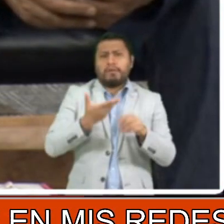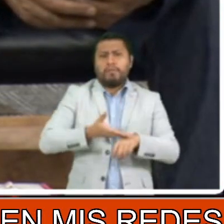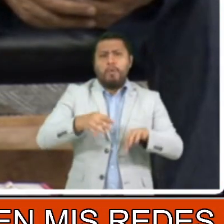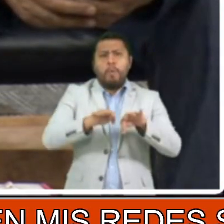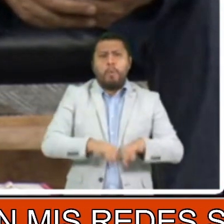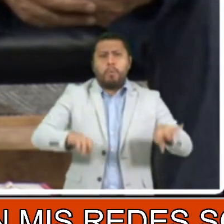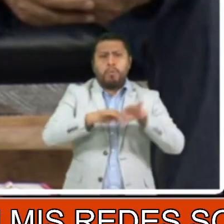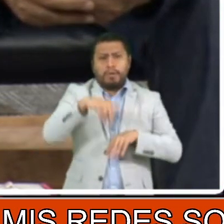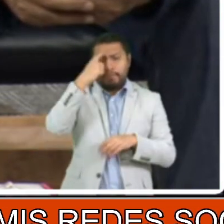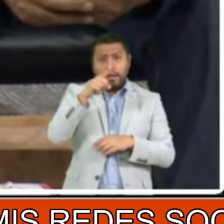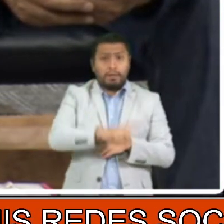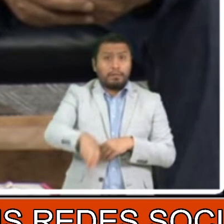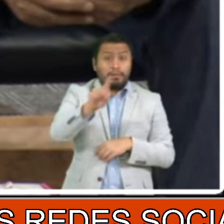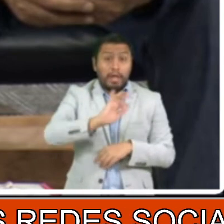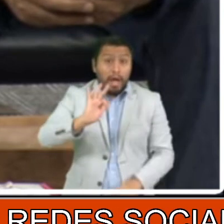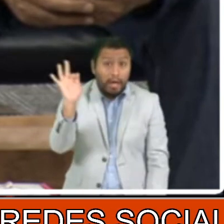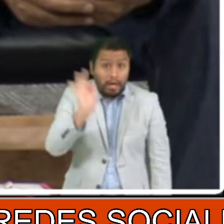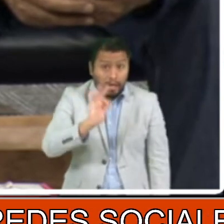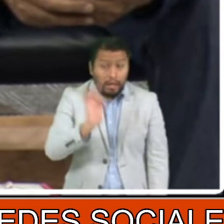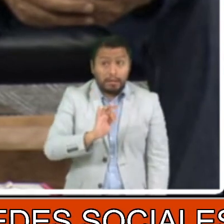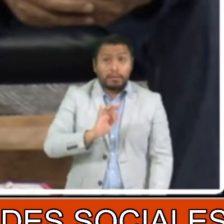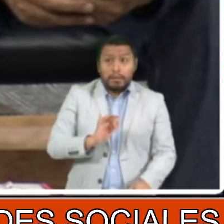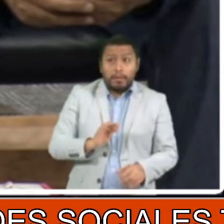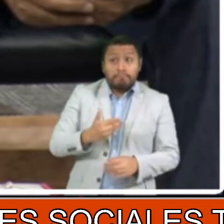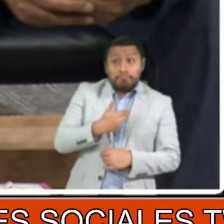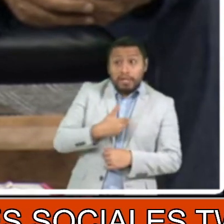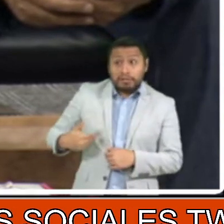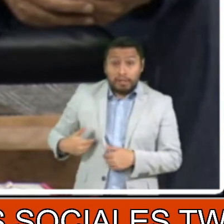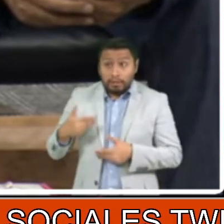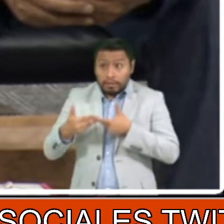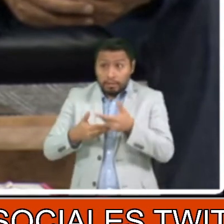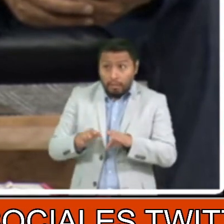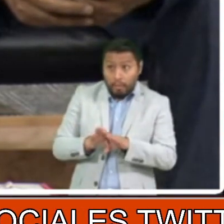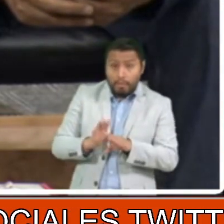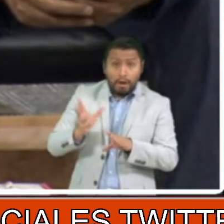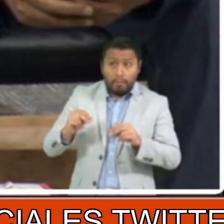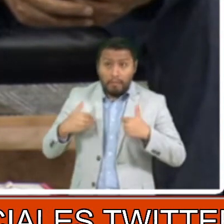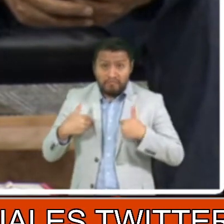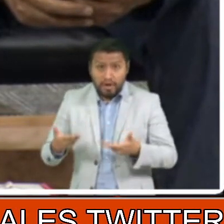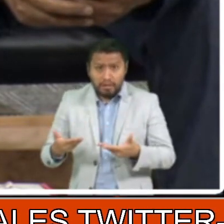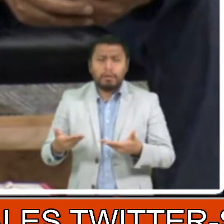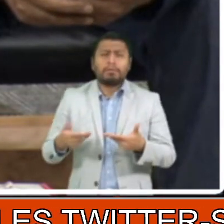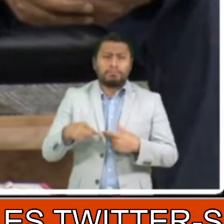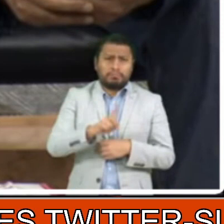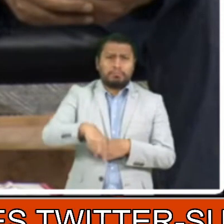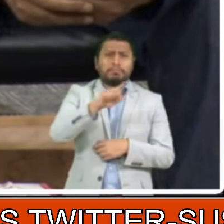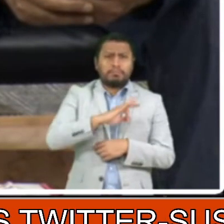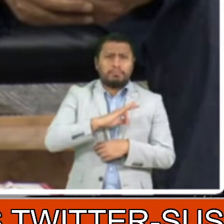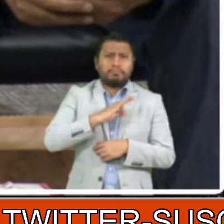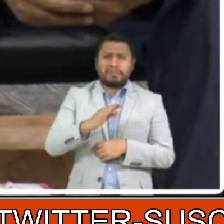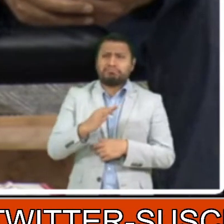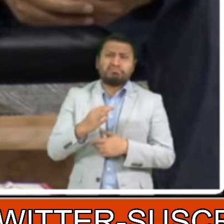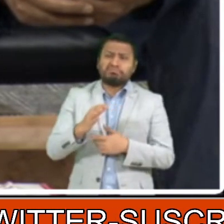si se han perdido la confianza en la manera de conducir al país por el presidente de la República, hagan un viraje de timón y